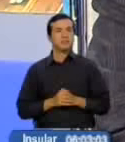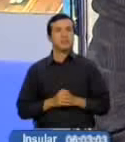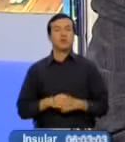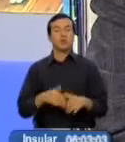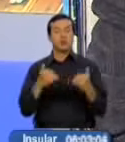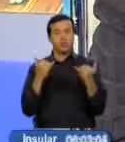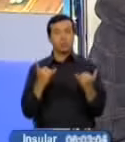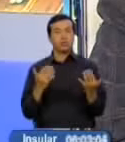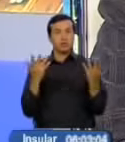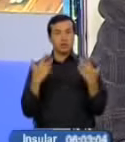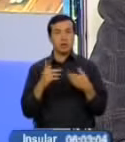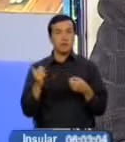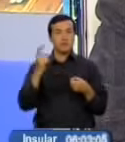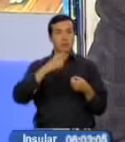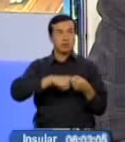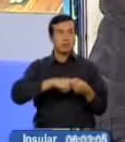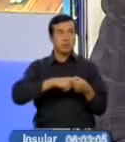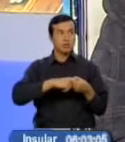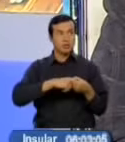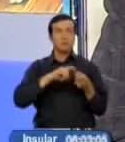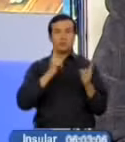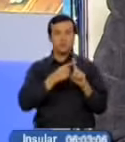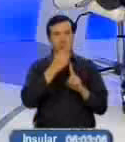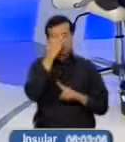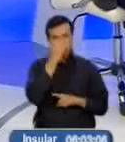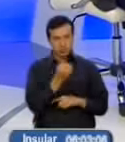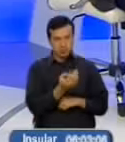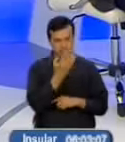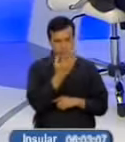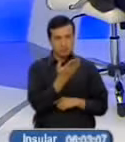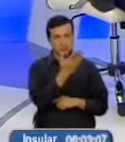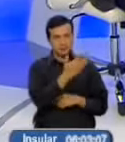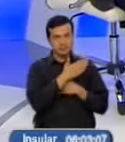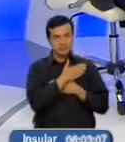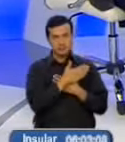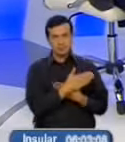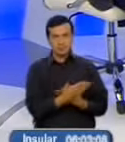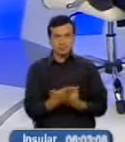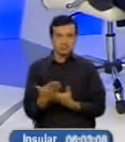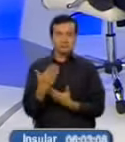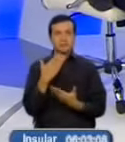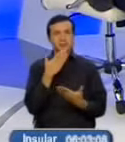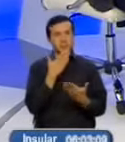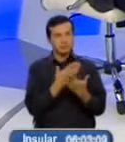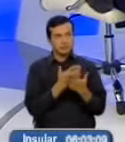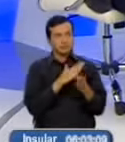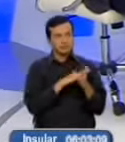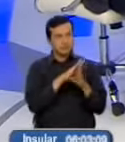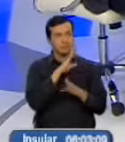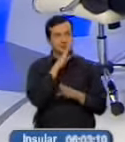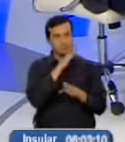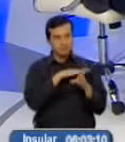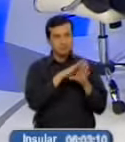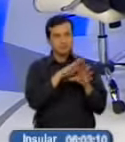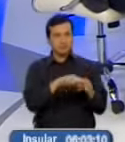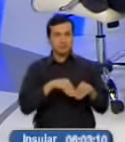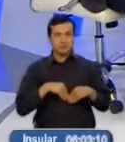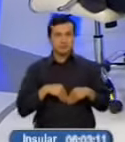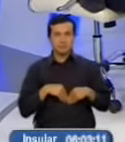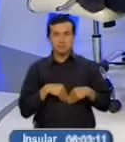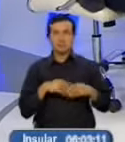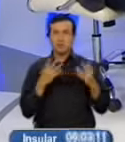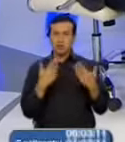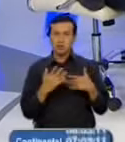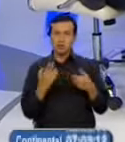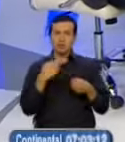hoy ya afiliada. Bueno, primero buenos días, bienvenidas a María Paula, gracias por haber aceptado y siempre aceptar mi invitación. ¿Afiliada